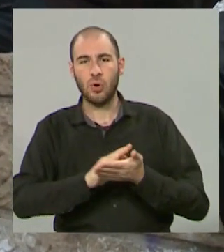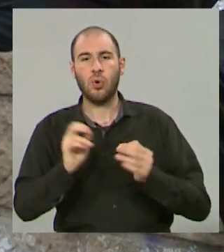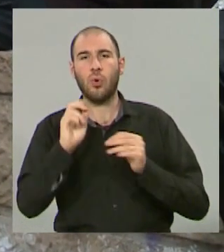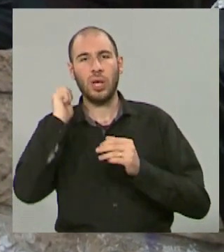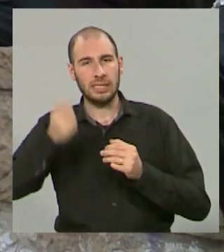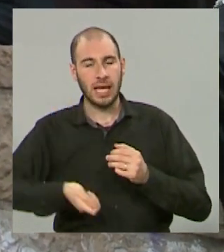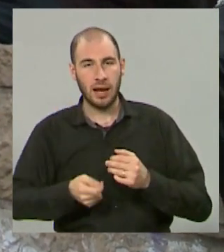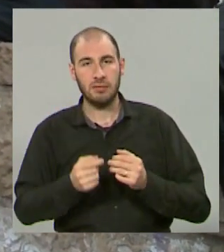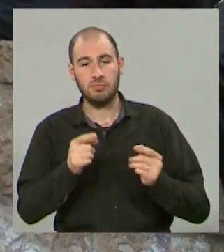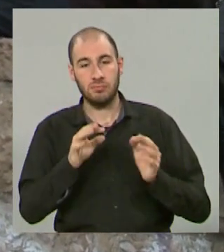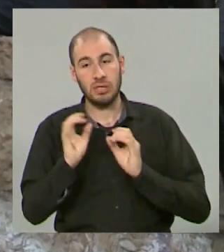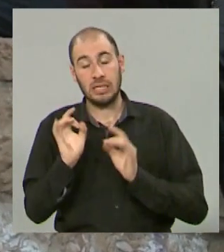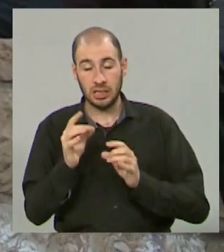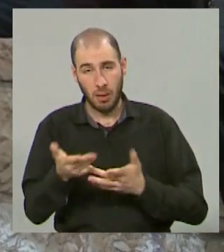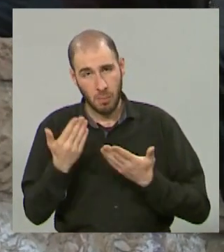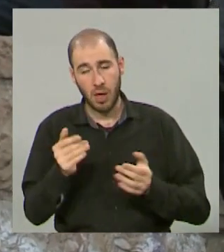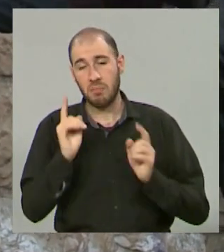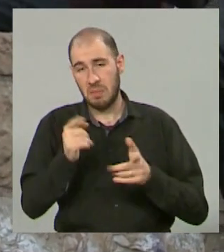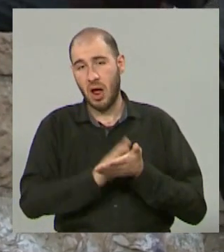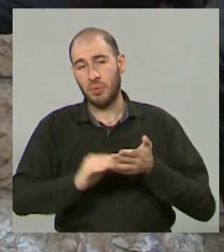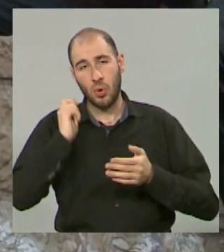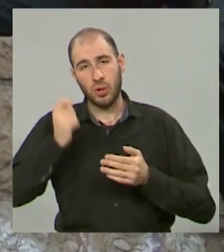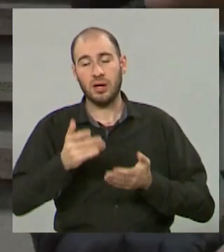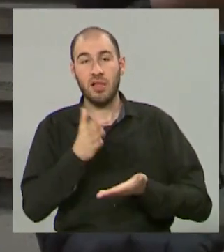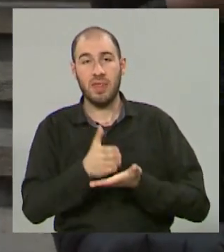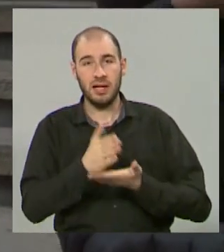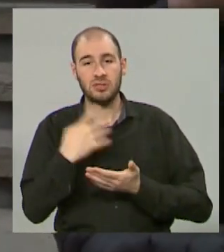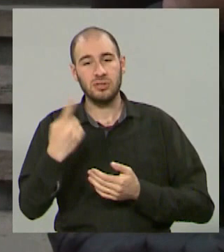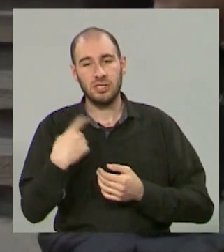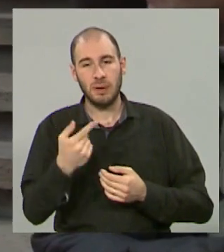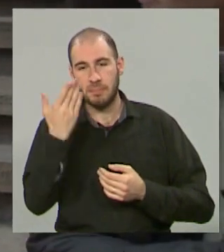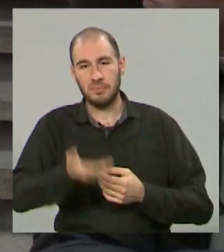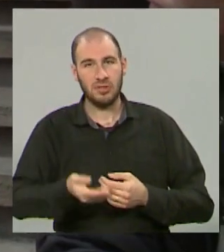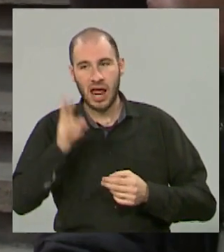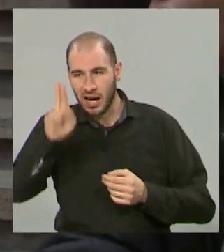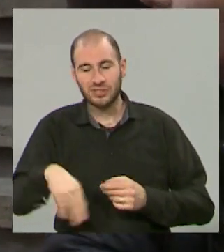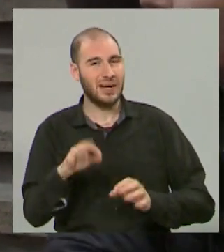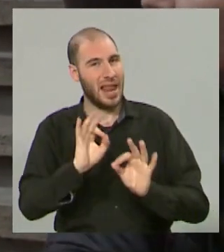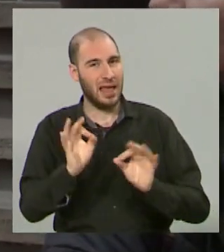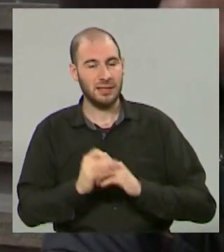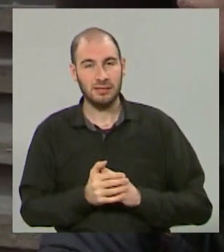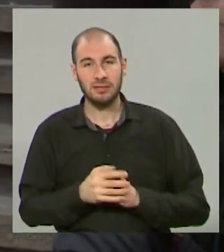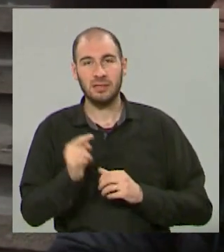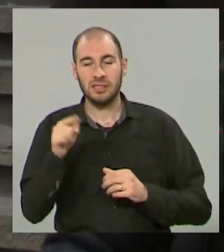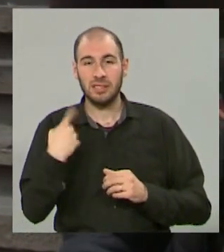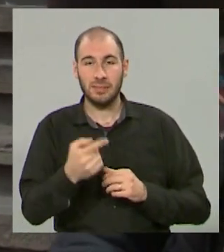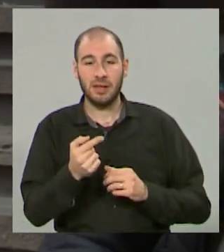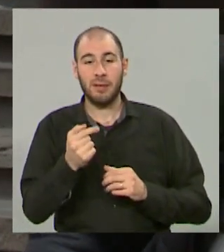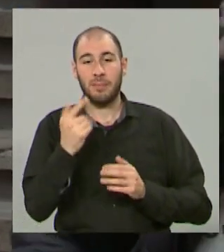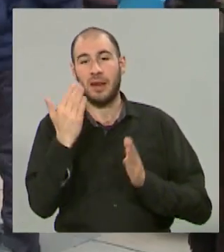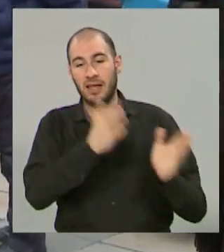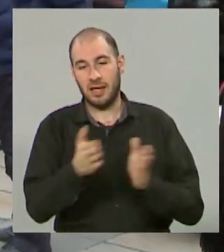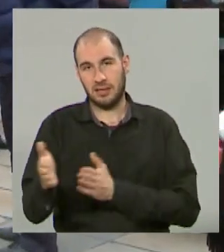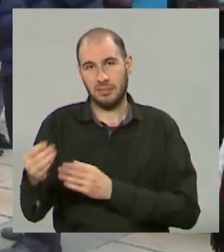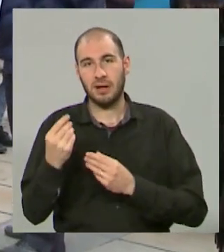jurídicos discutibles, como todo argumento jurídico. En el derecho siempre nadie tiene la razón y por eso es que se prevén